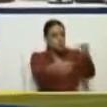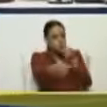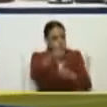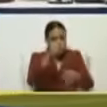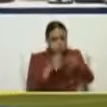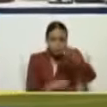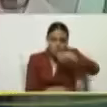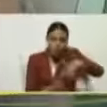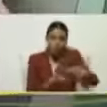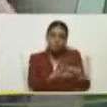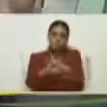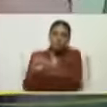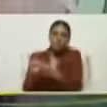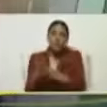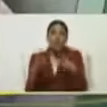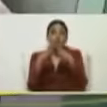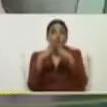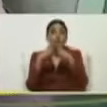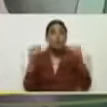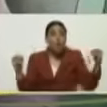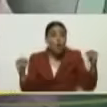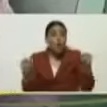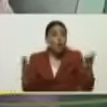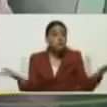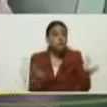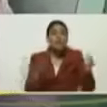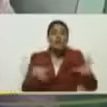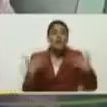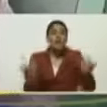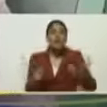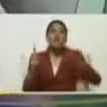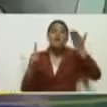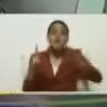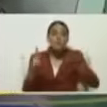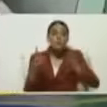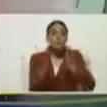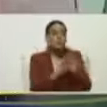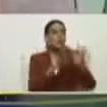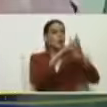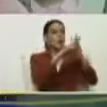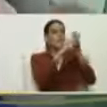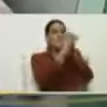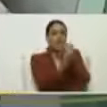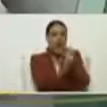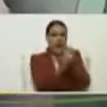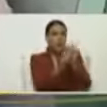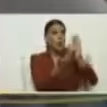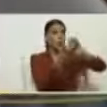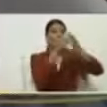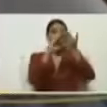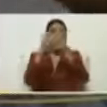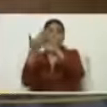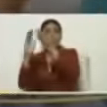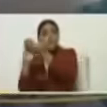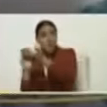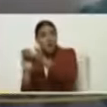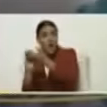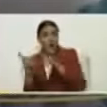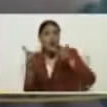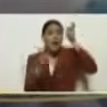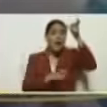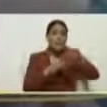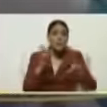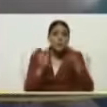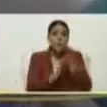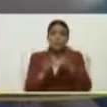Todas las formas de expresión del pueblo, en los barrios, en las comunidades, agricultura